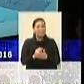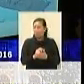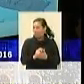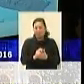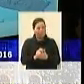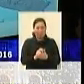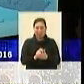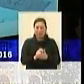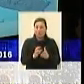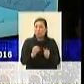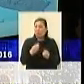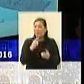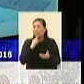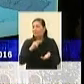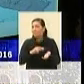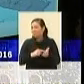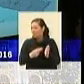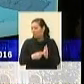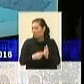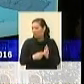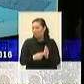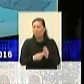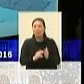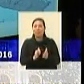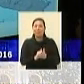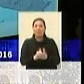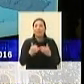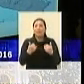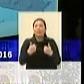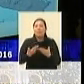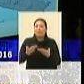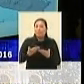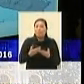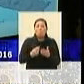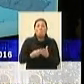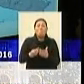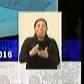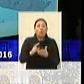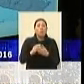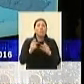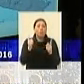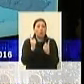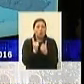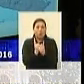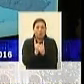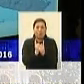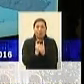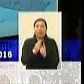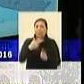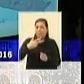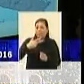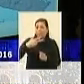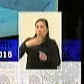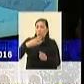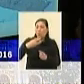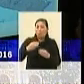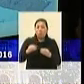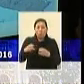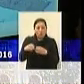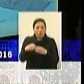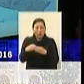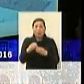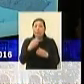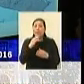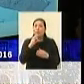efectiva, sino más bien simbólica, es que los cultivos de coca que anteriormente se encontraban en 3 o 4 microcuencas cocaleras